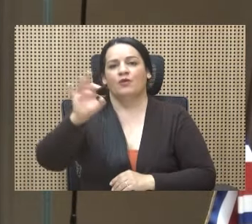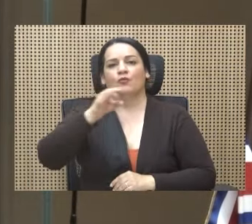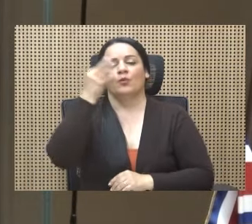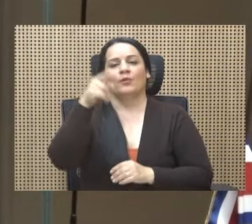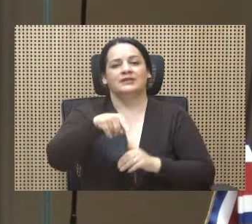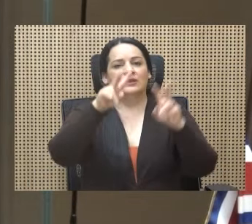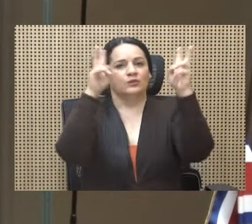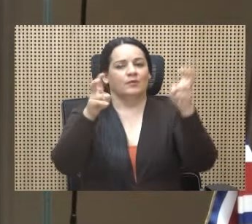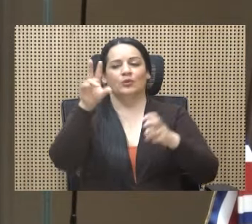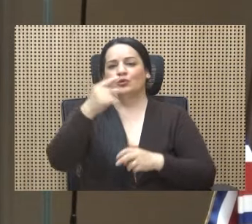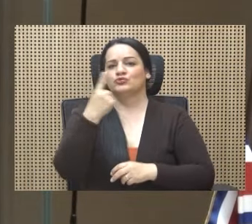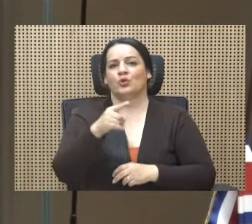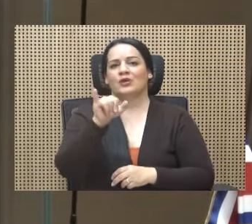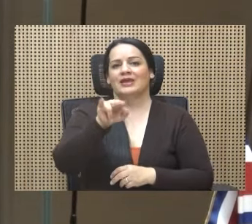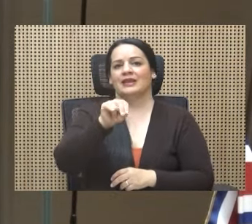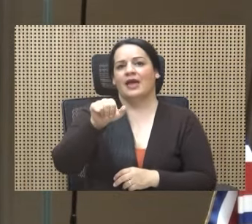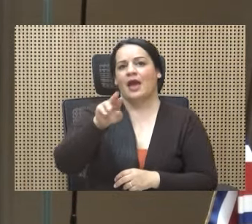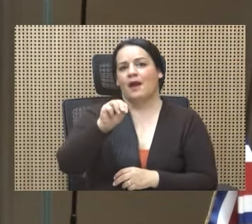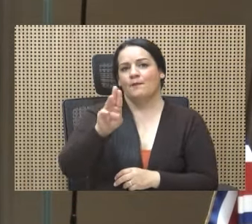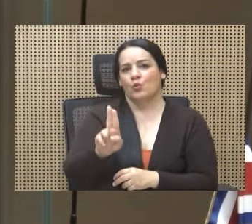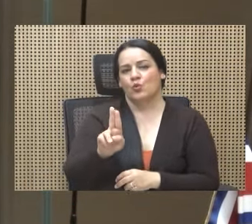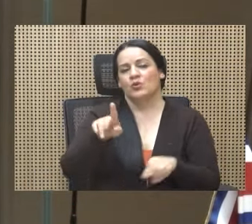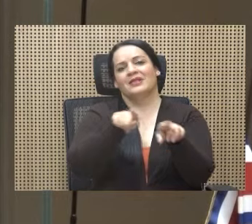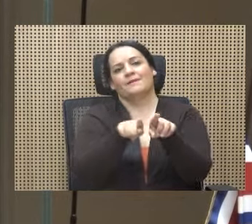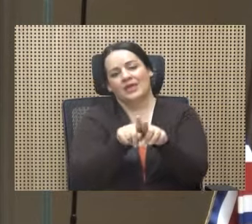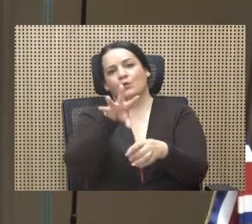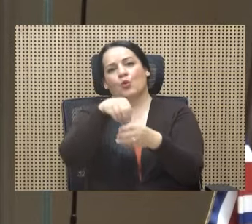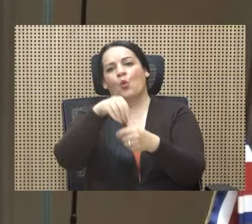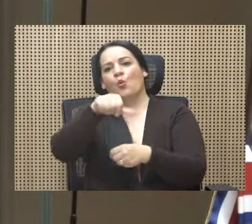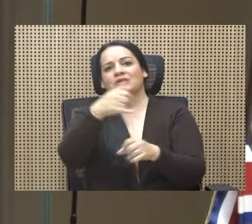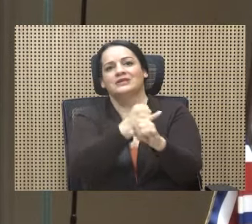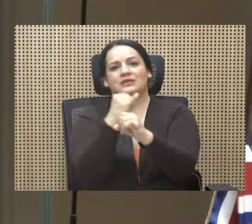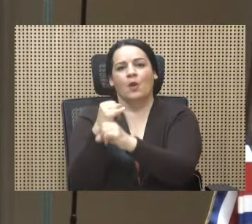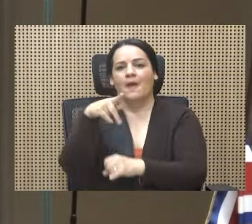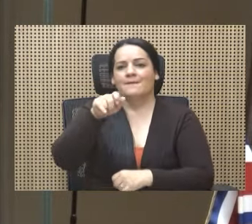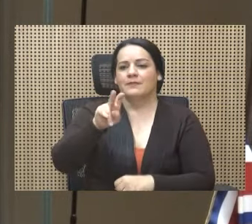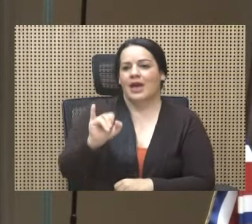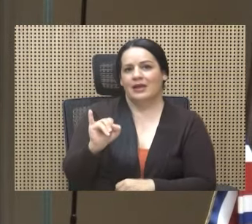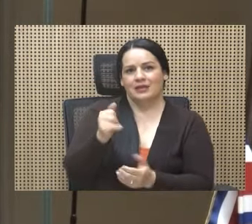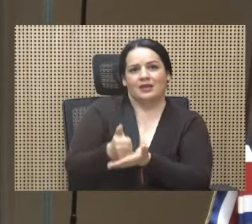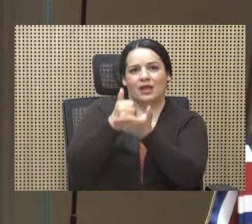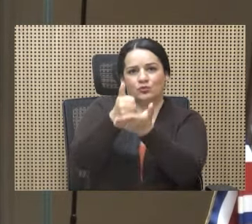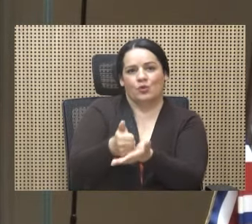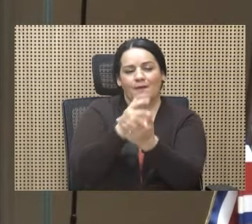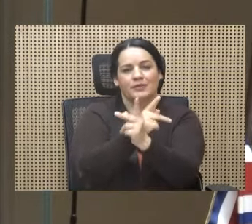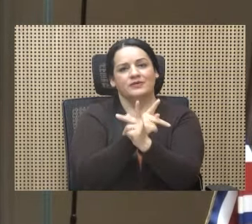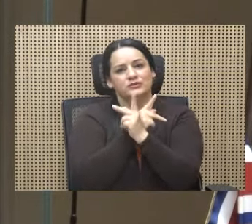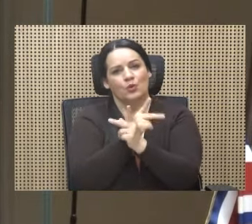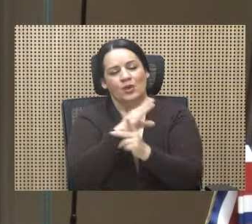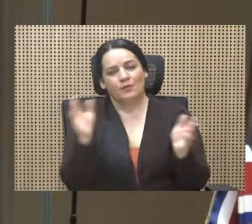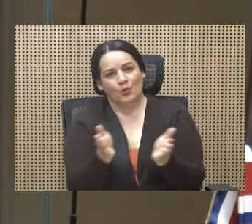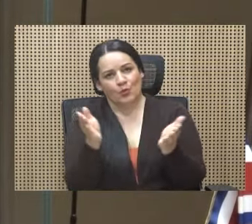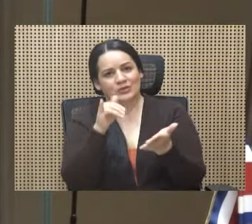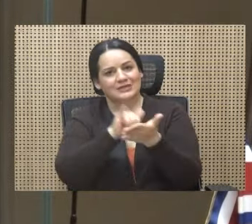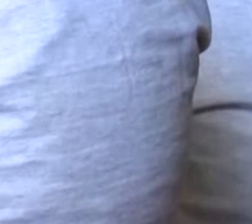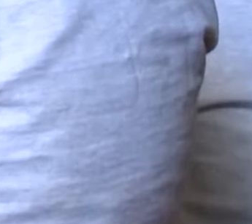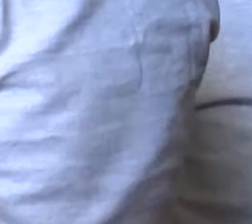solamente un tema de lamo sino involucran otras instituciones como el panque que ayuda en la prevención y en la promoción de este tipo de